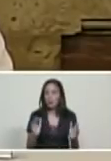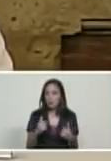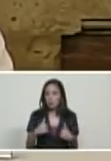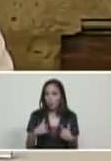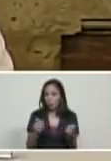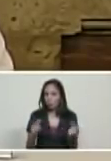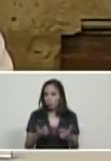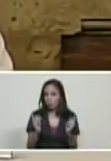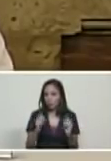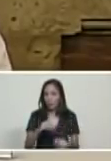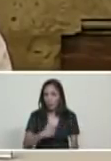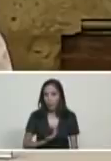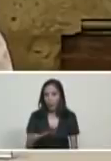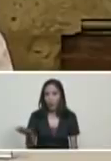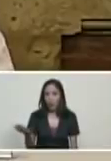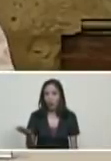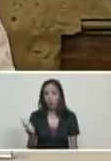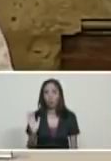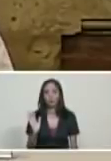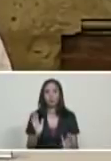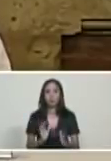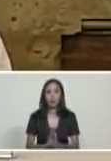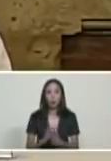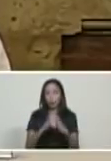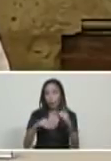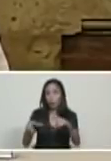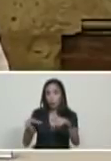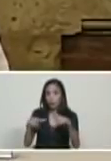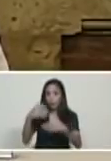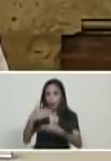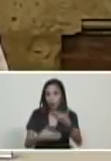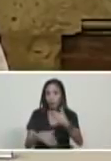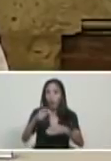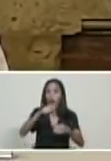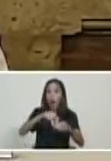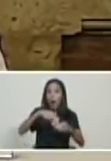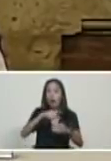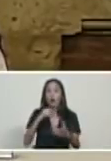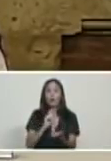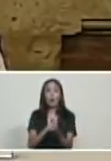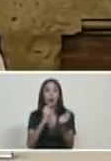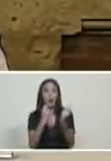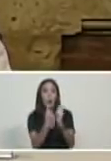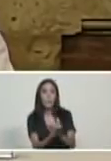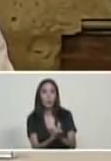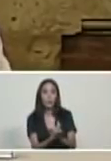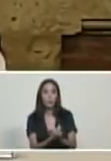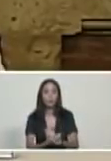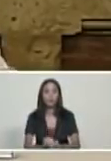Petro, en el marco del certificado de ahorro, convertirlo en divisas,